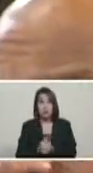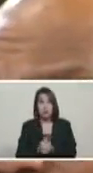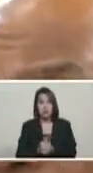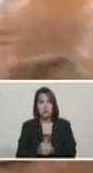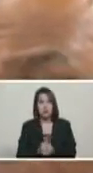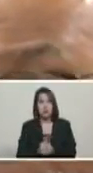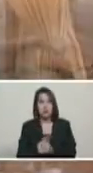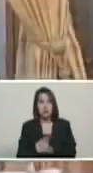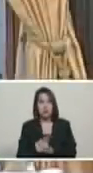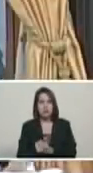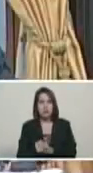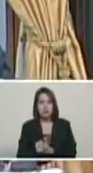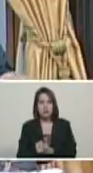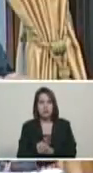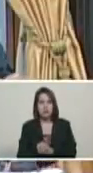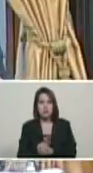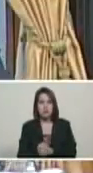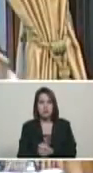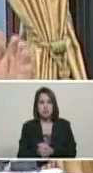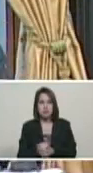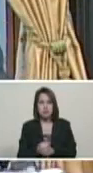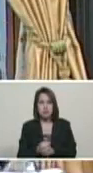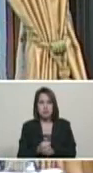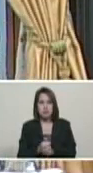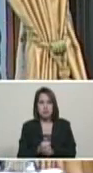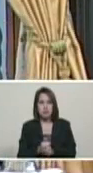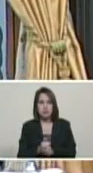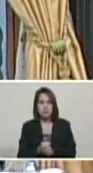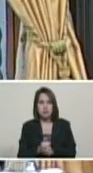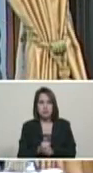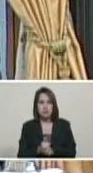Todos los que tienen certificado en Petro ahorita, todos,